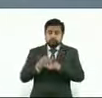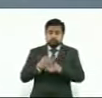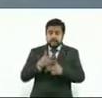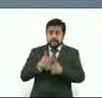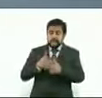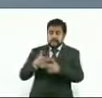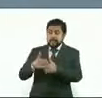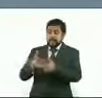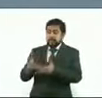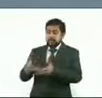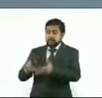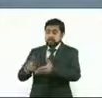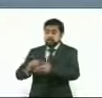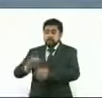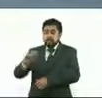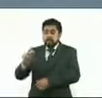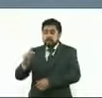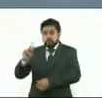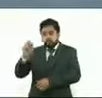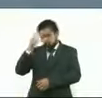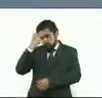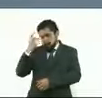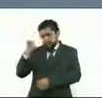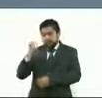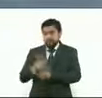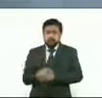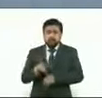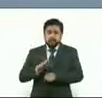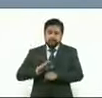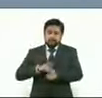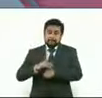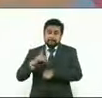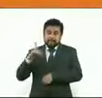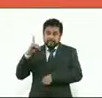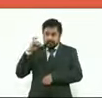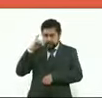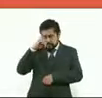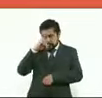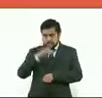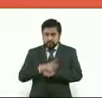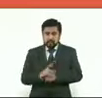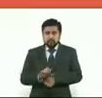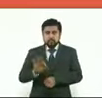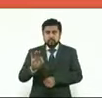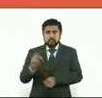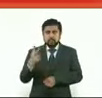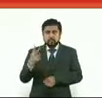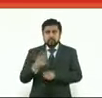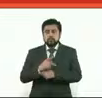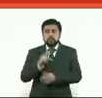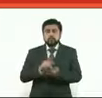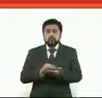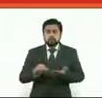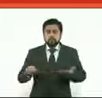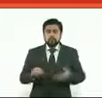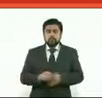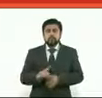está, de acuerdo a la altimetría, la parte más pesada del recorrido de los 42 kilómetros, 195 metros.